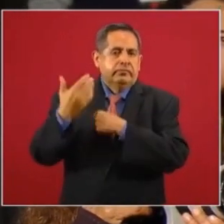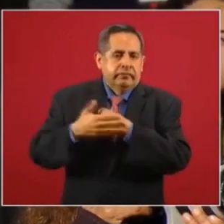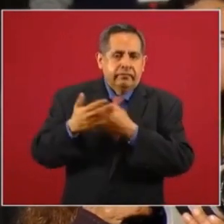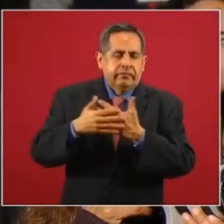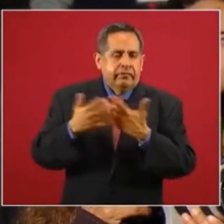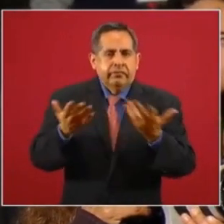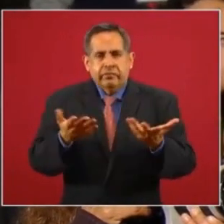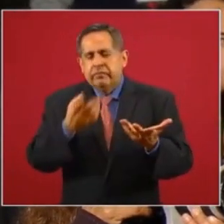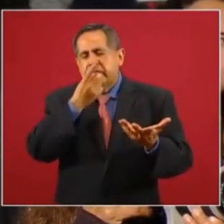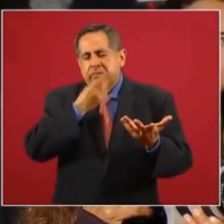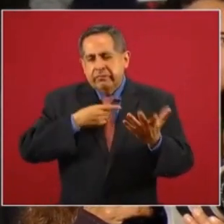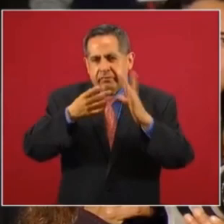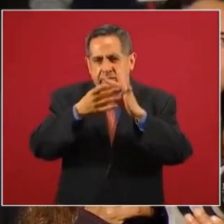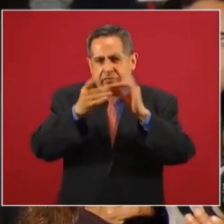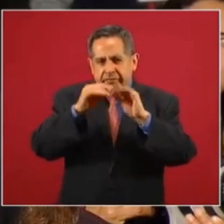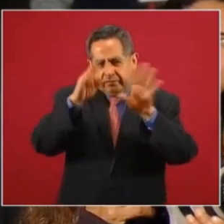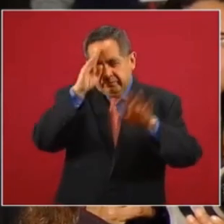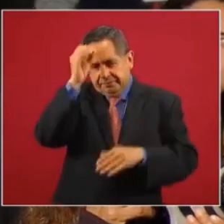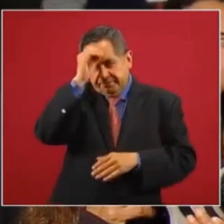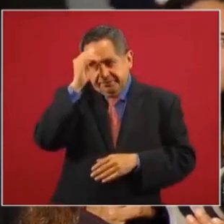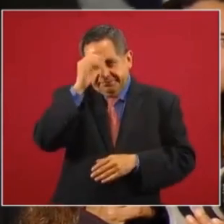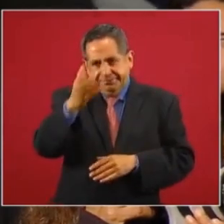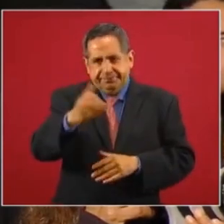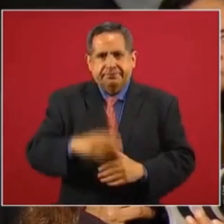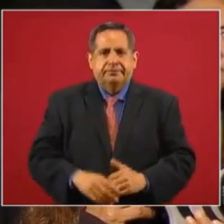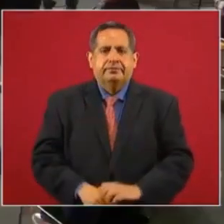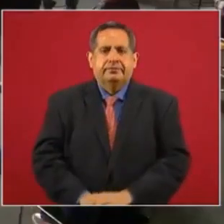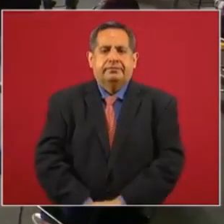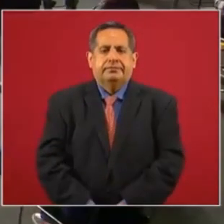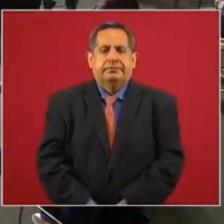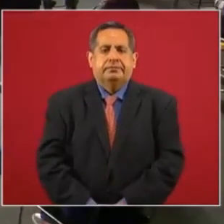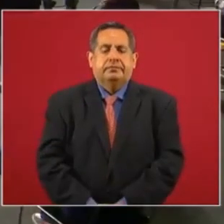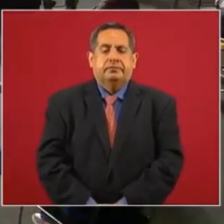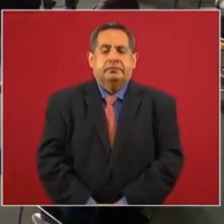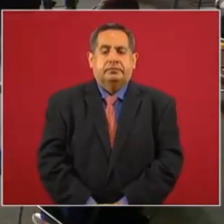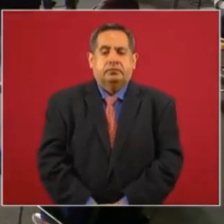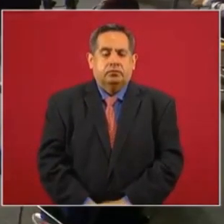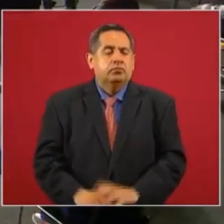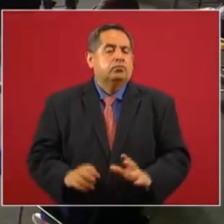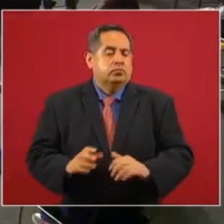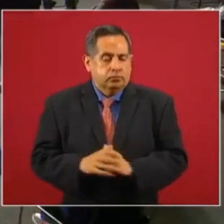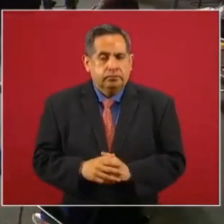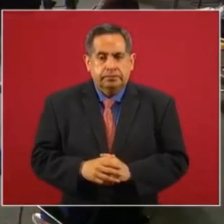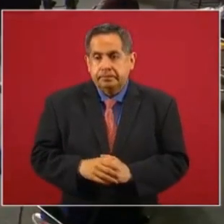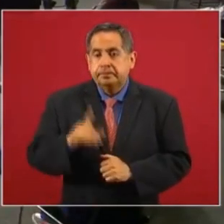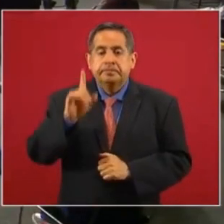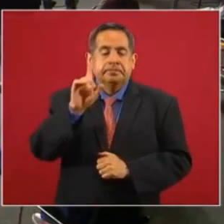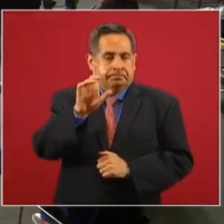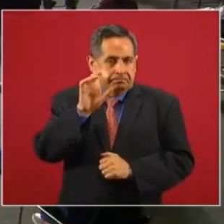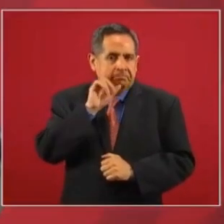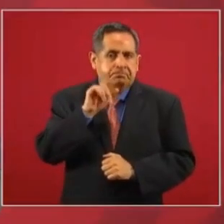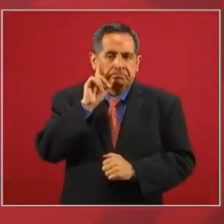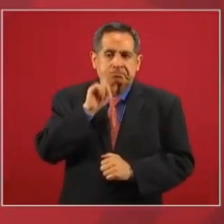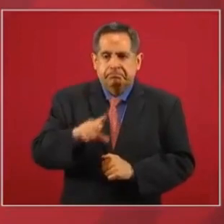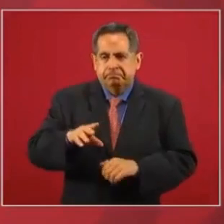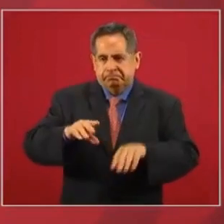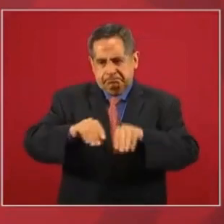que nos diera su opinión al respecto. Bueno, gracias. Mañana voy a informar,